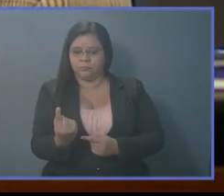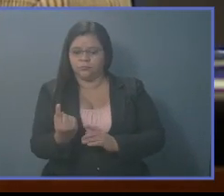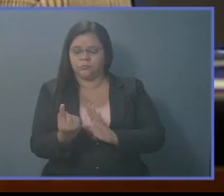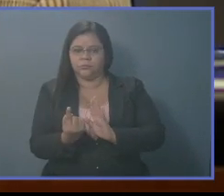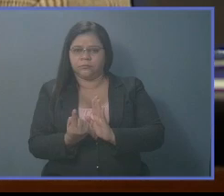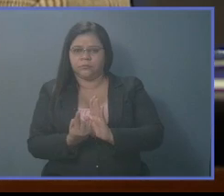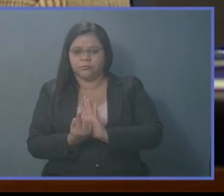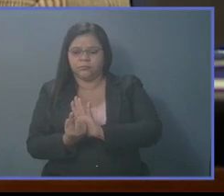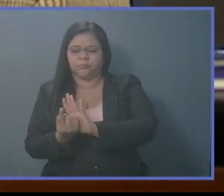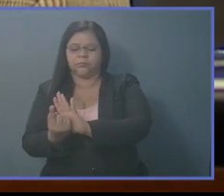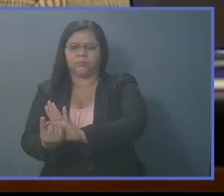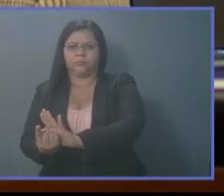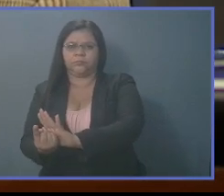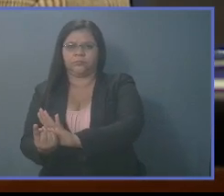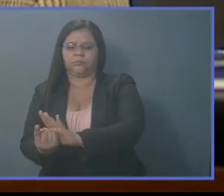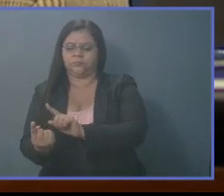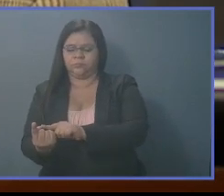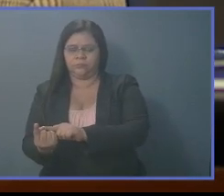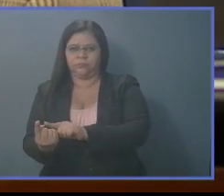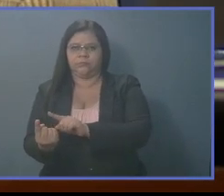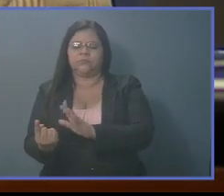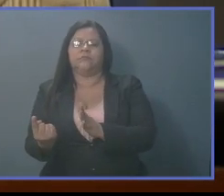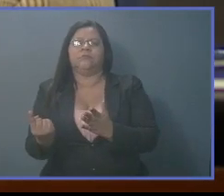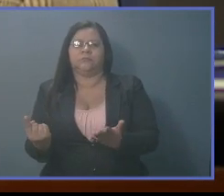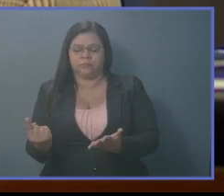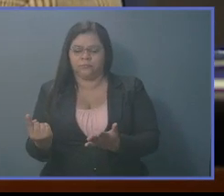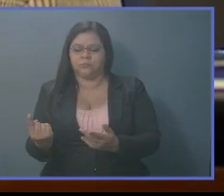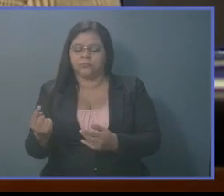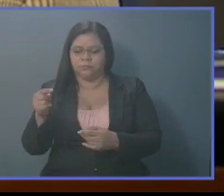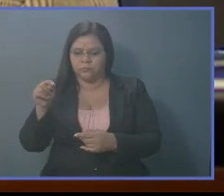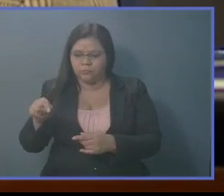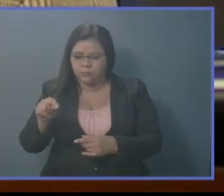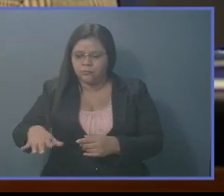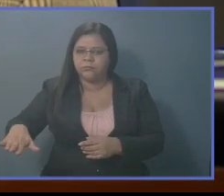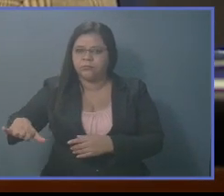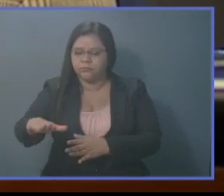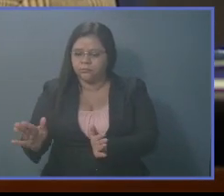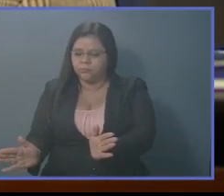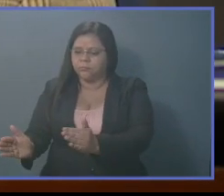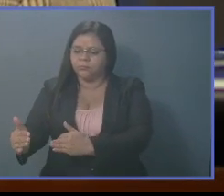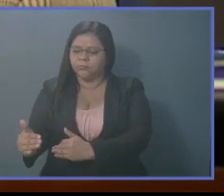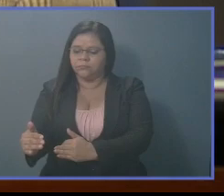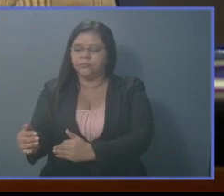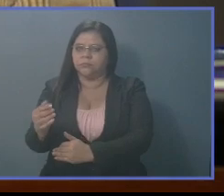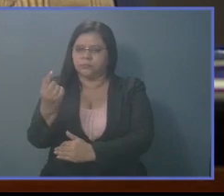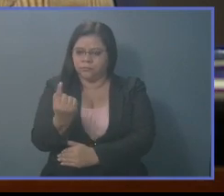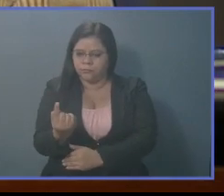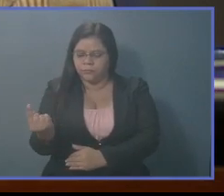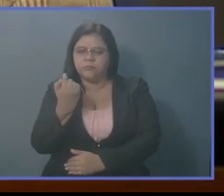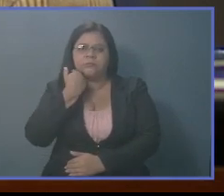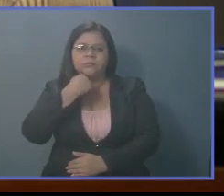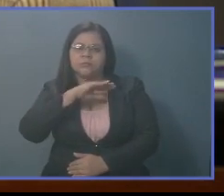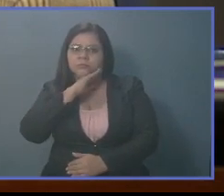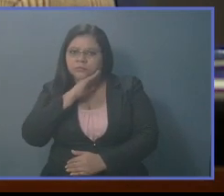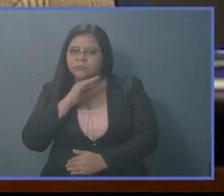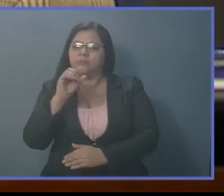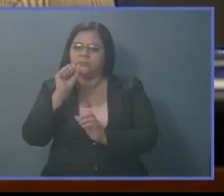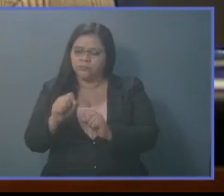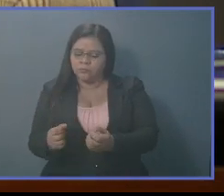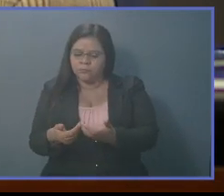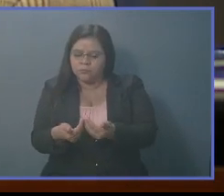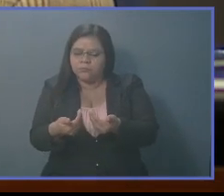Disposición utilizada al interior de un establecimiento designado por la Autoridad de Salud para separar los casos confinados